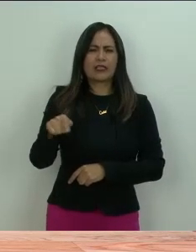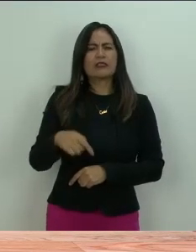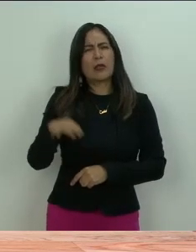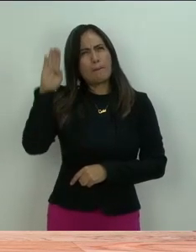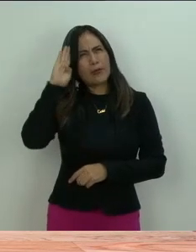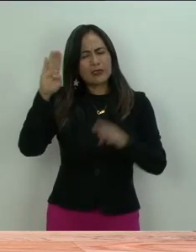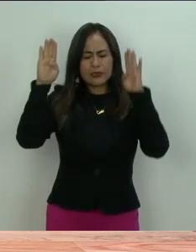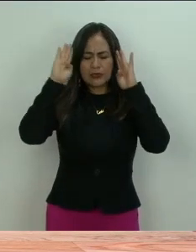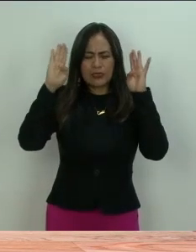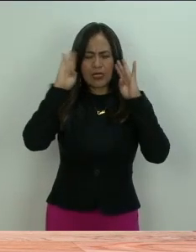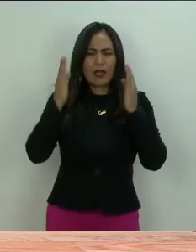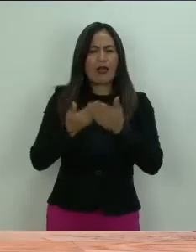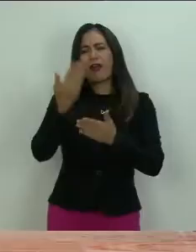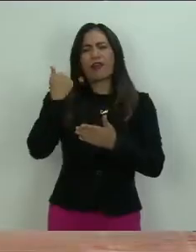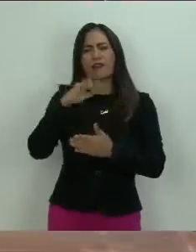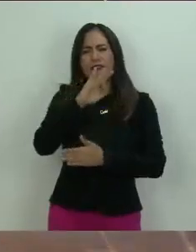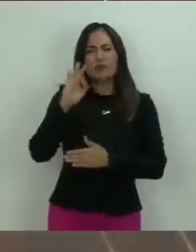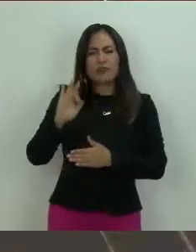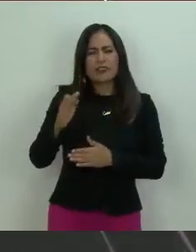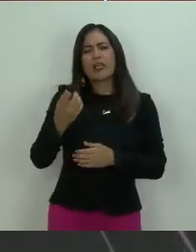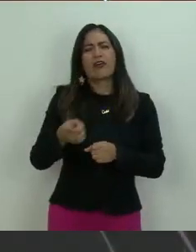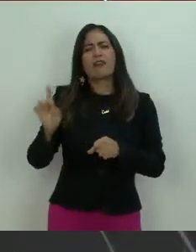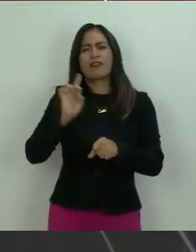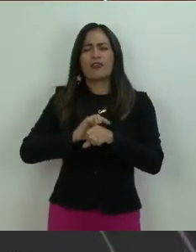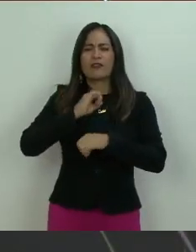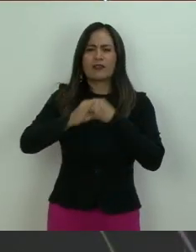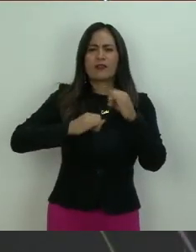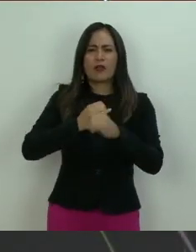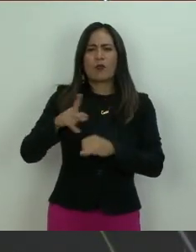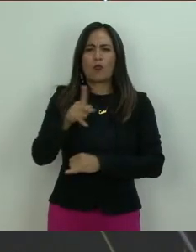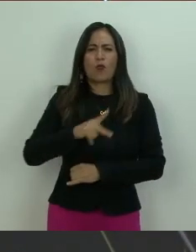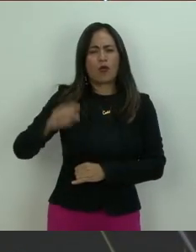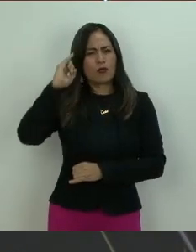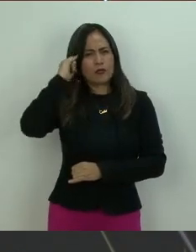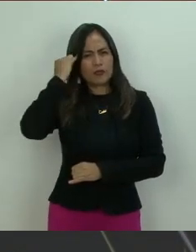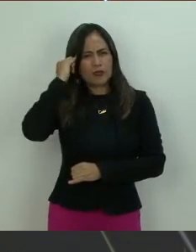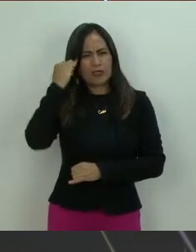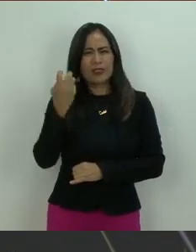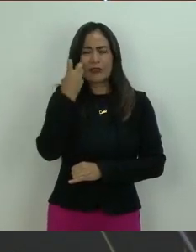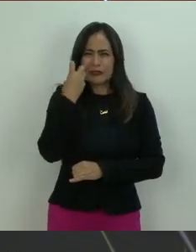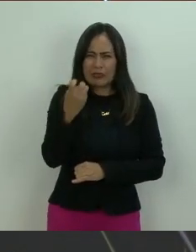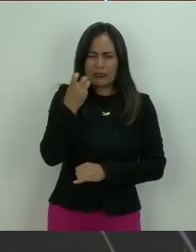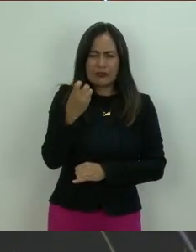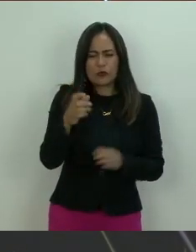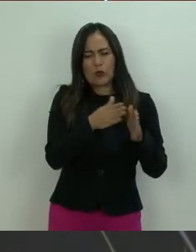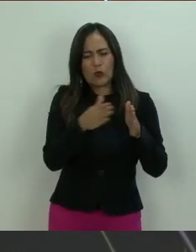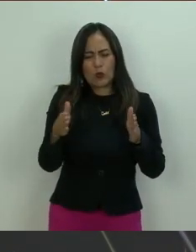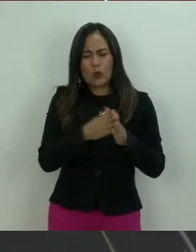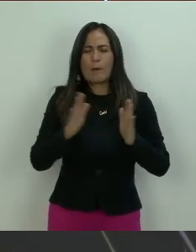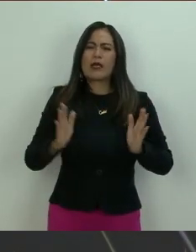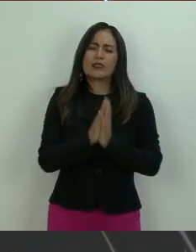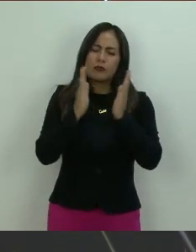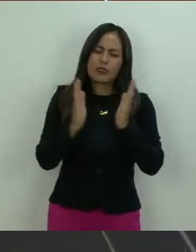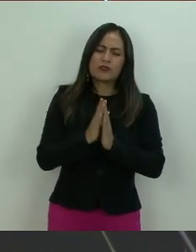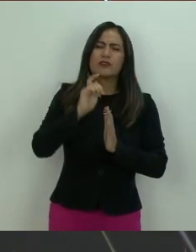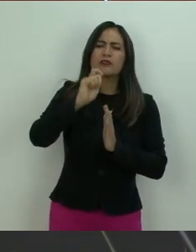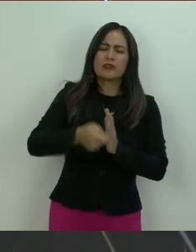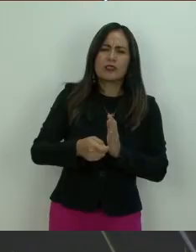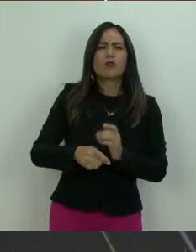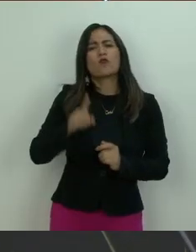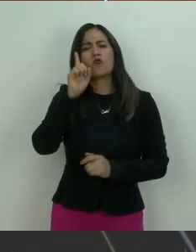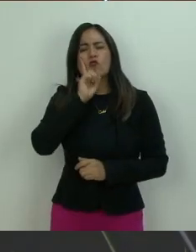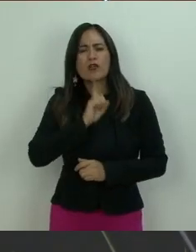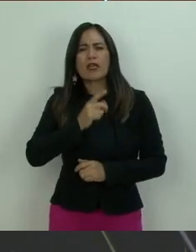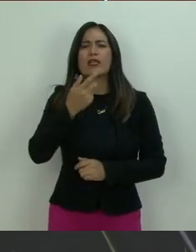el Día Internacional de los Pueblos Indígenas. Y en este marco, dialogar sobre un tema fundamental de nuestra democracia, los derechos de las niñas y